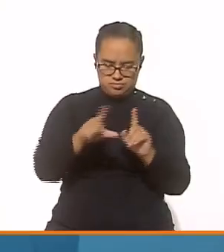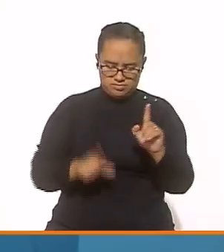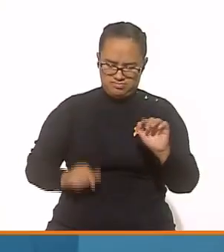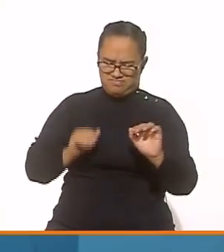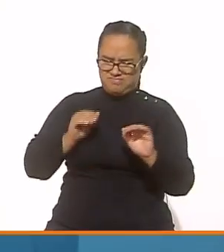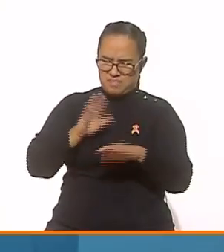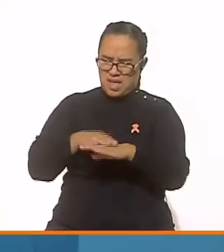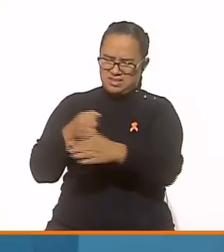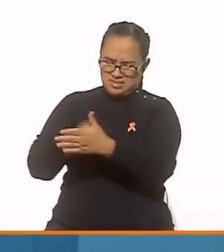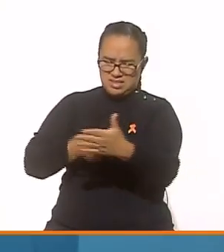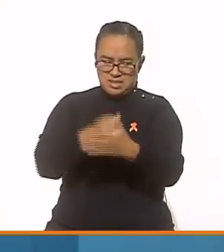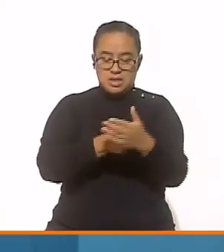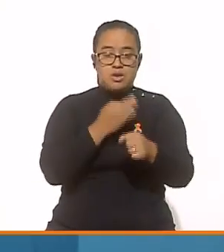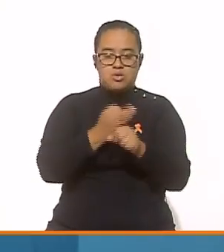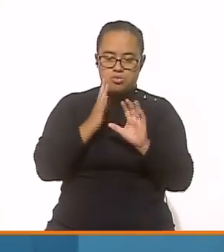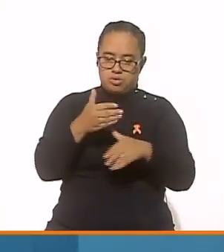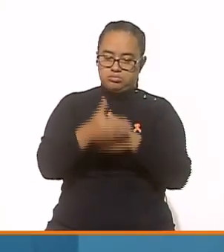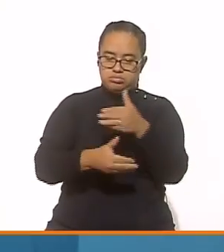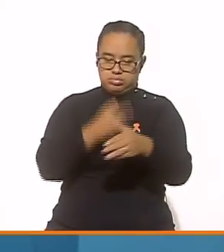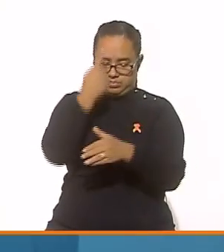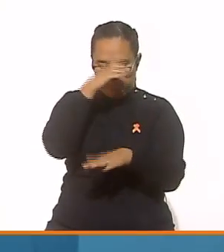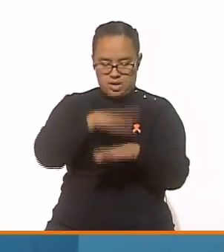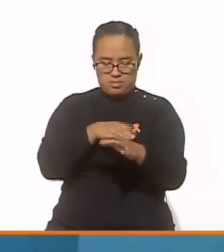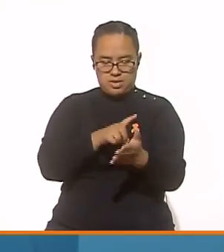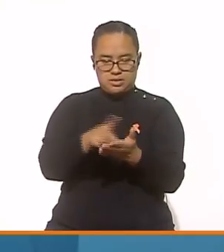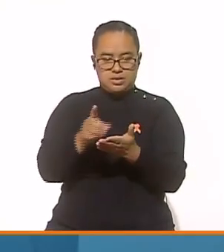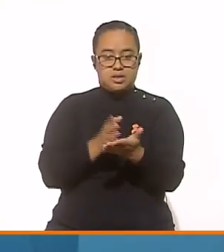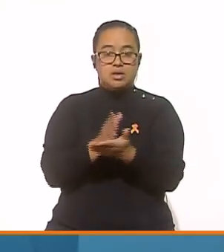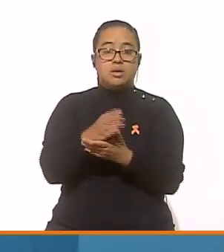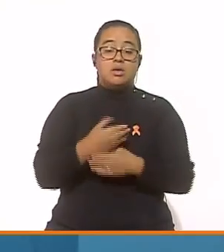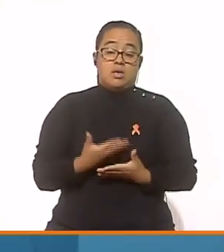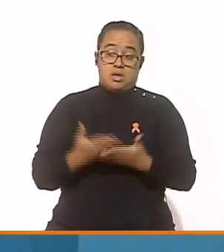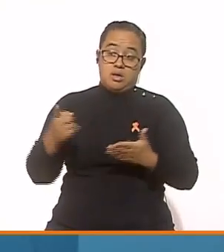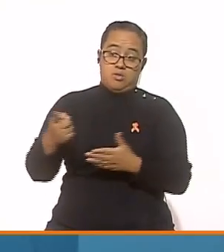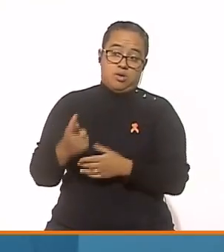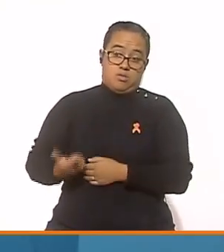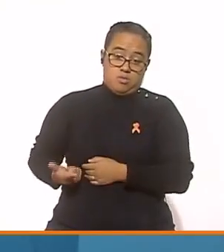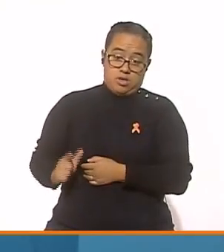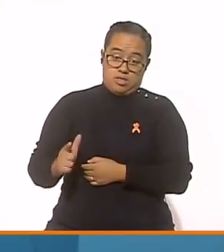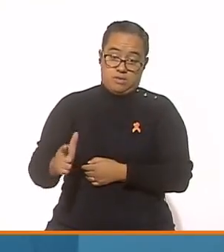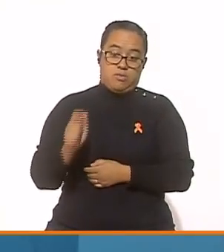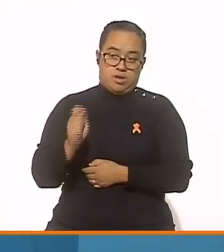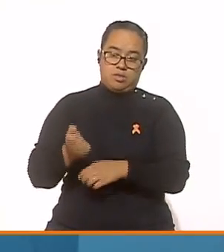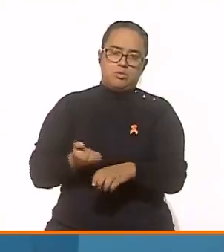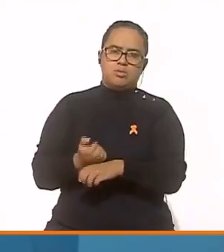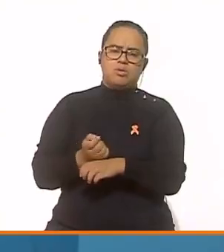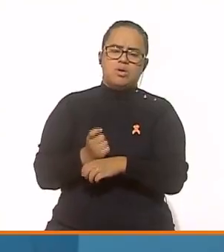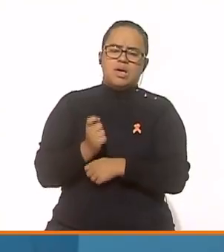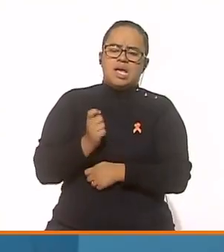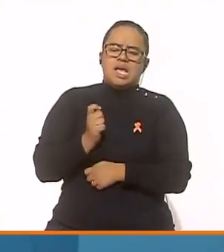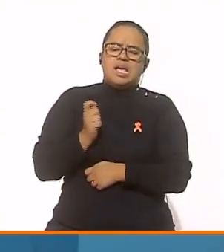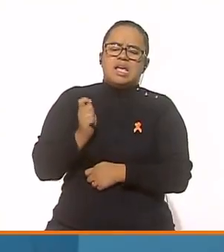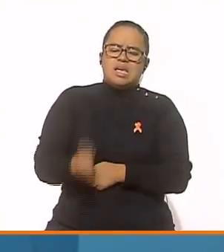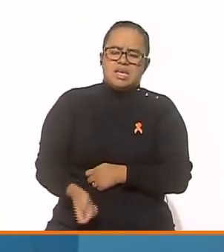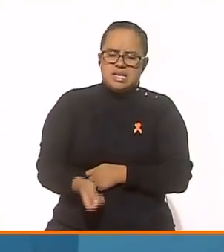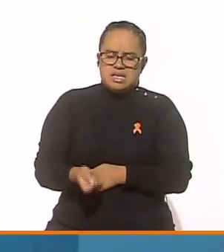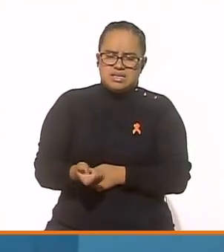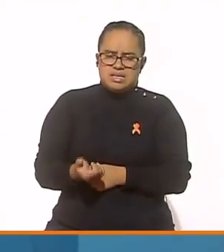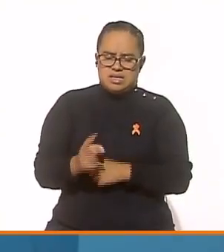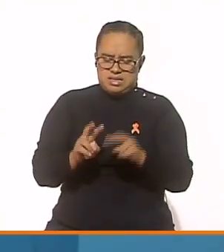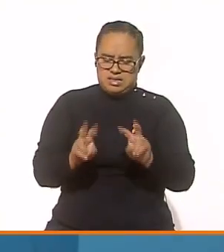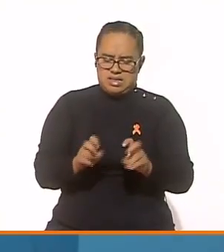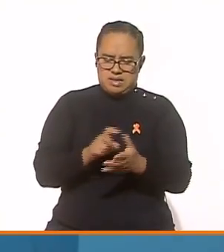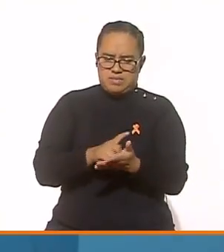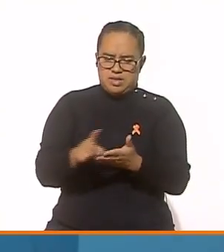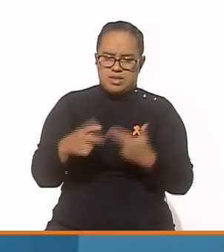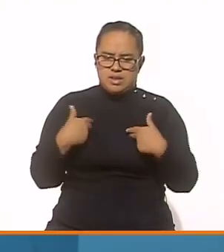hemos ido avanzando en materia de derechos. Hoy lo hace una entidad como Guanajuato. ¿Qué representa esto en materia de